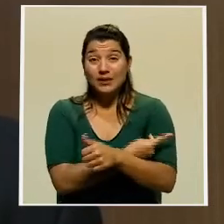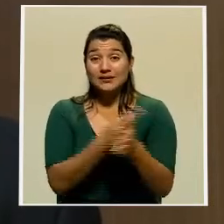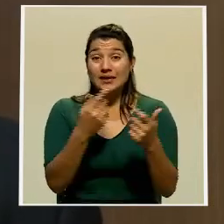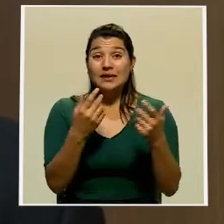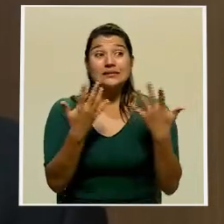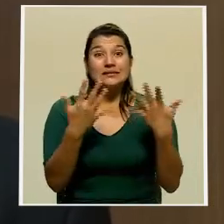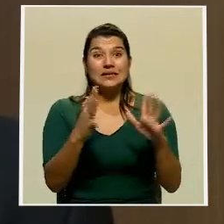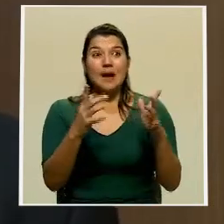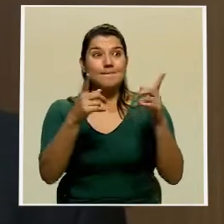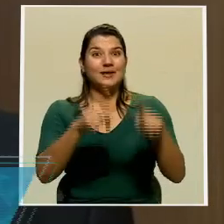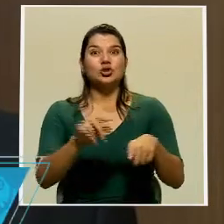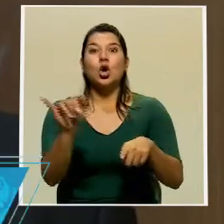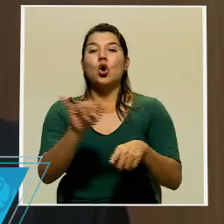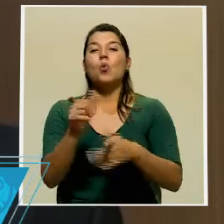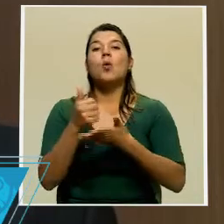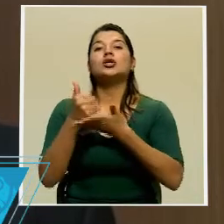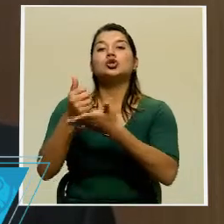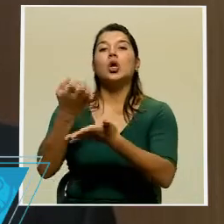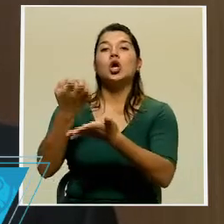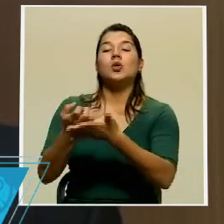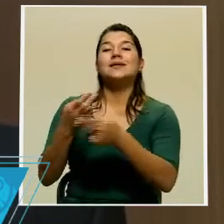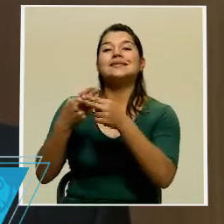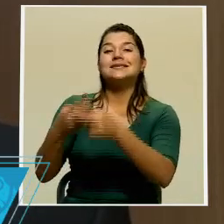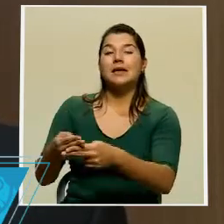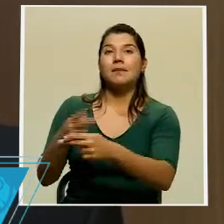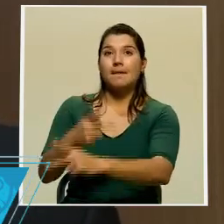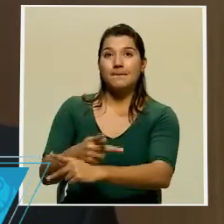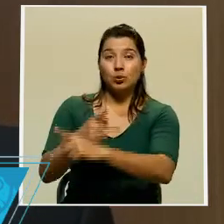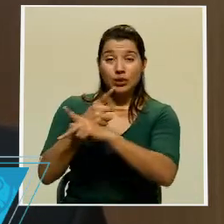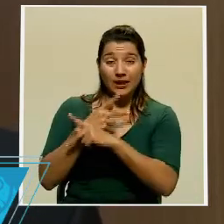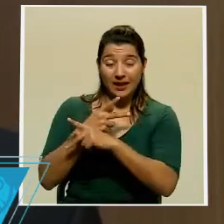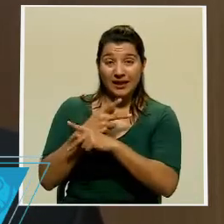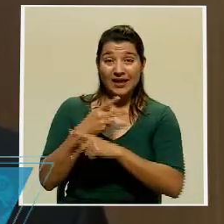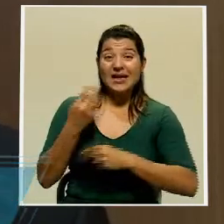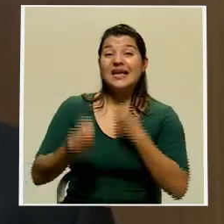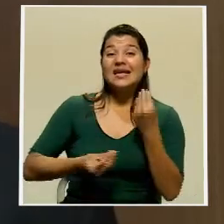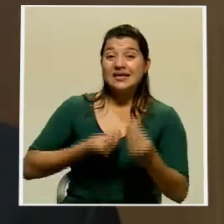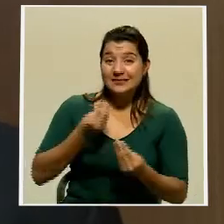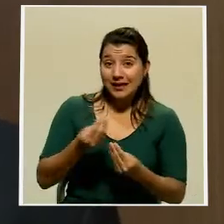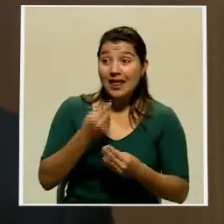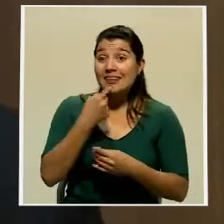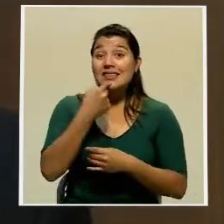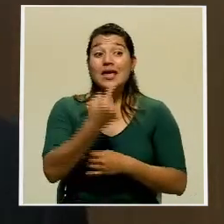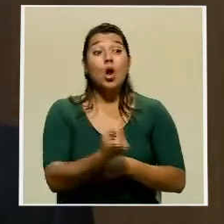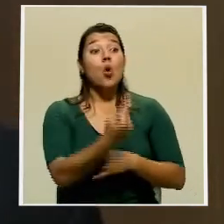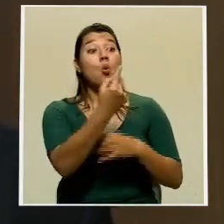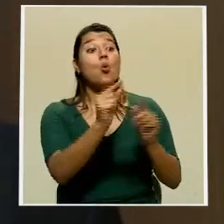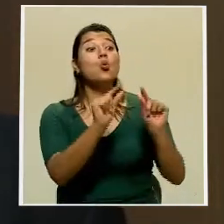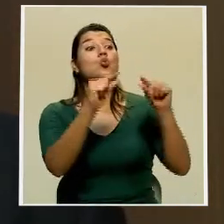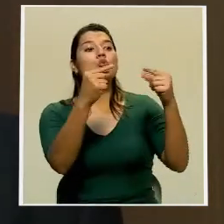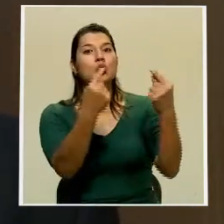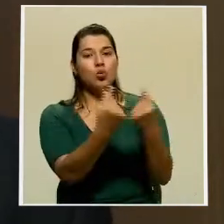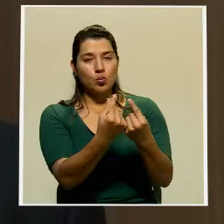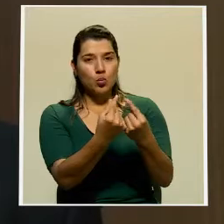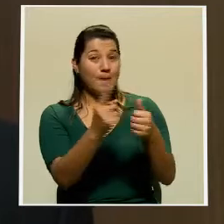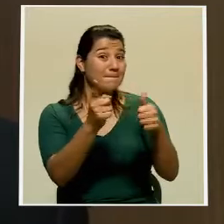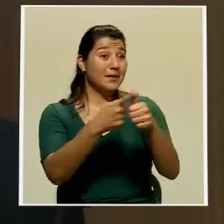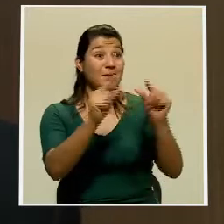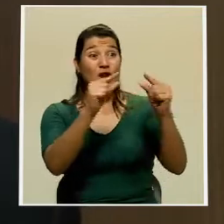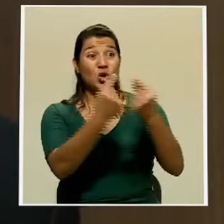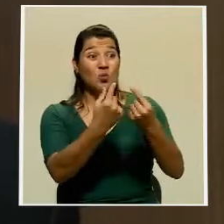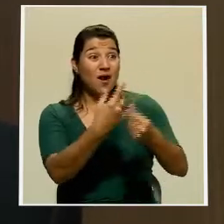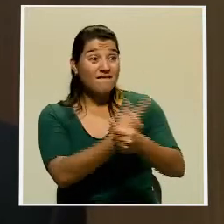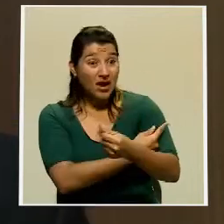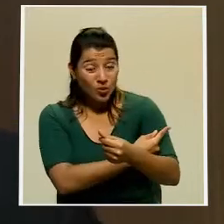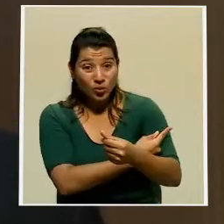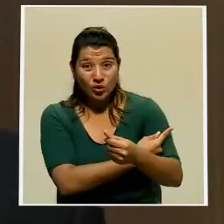pasó con el bono proteger. Se determinó que un grupo iba a recibir las vacunas y lo recibió otro. Cosas que pasaron con el